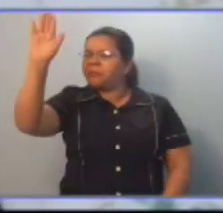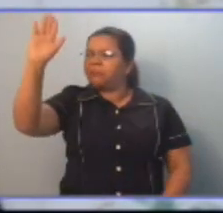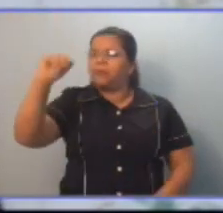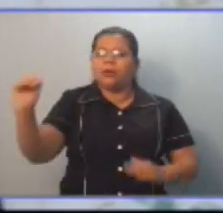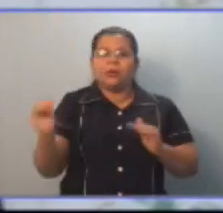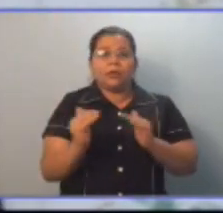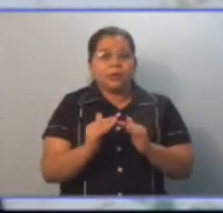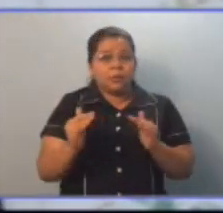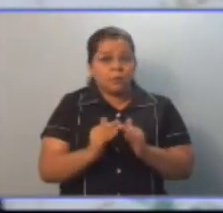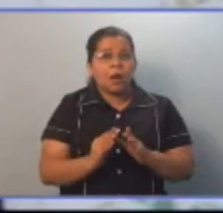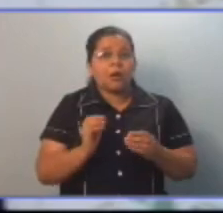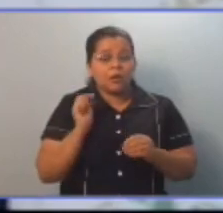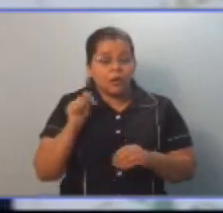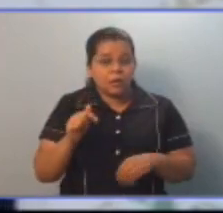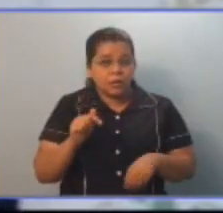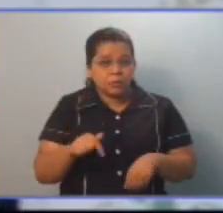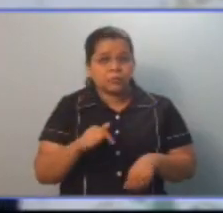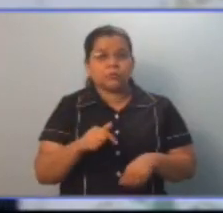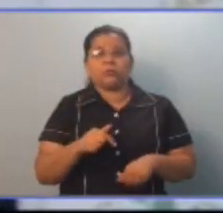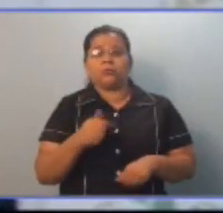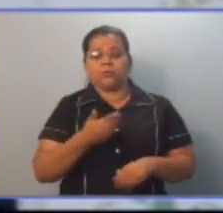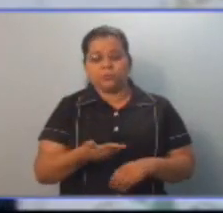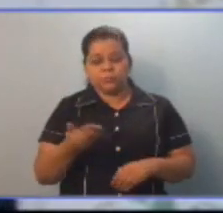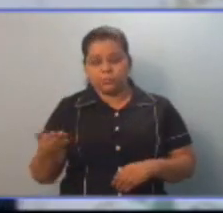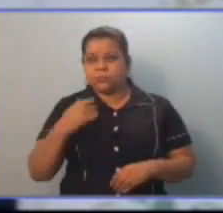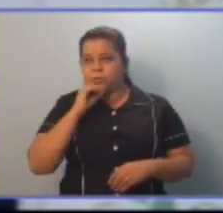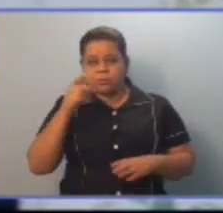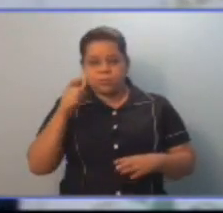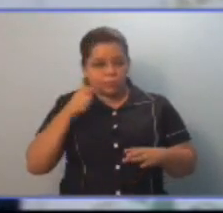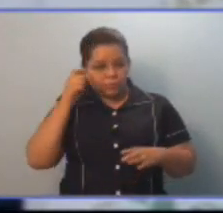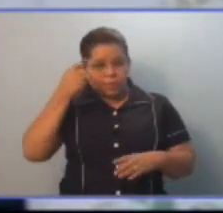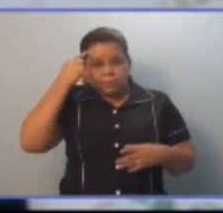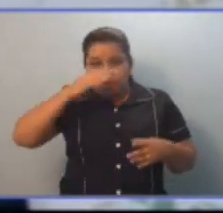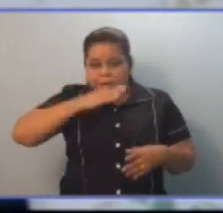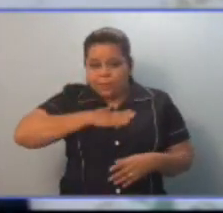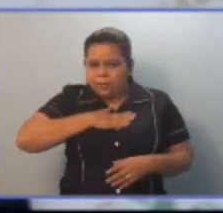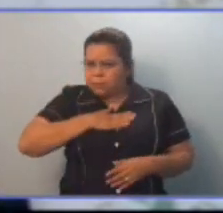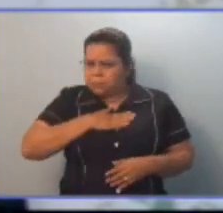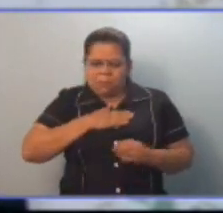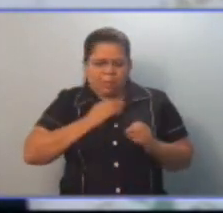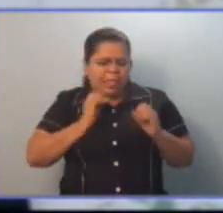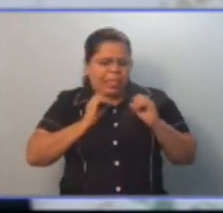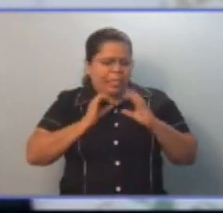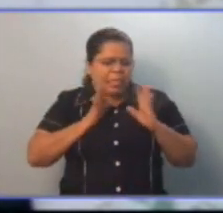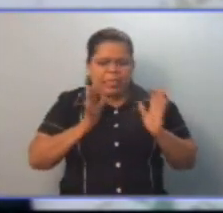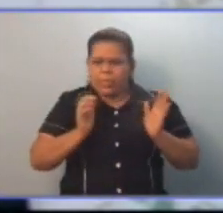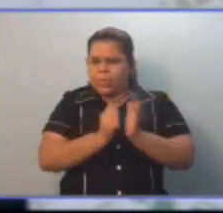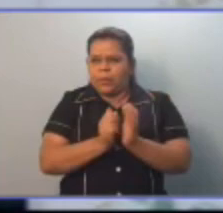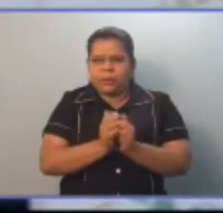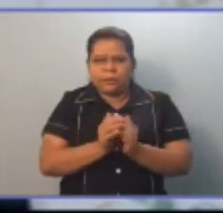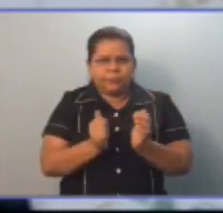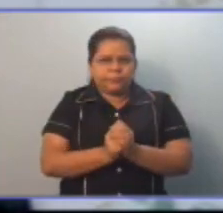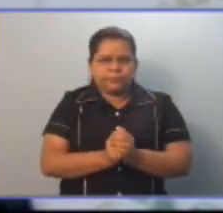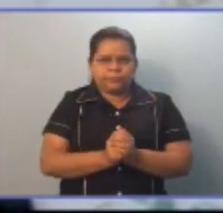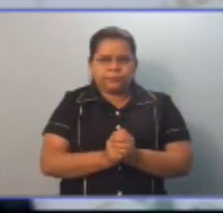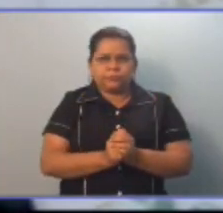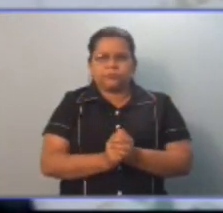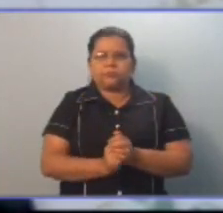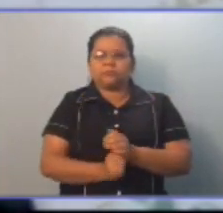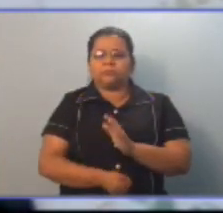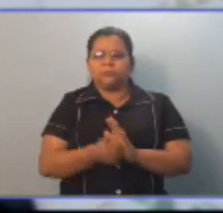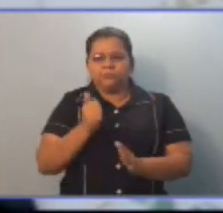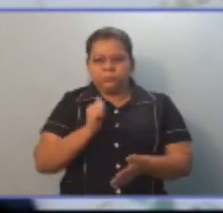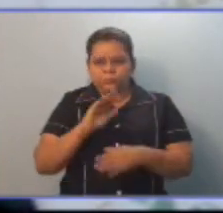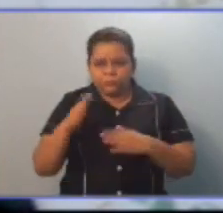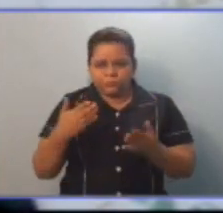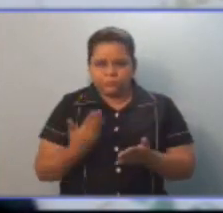que genera lo que los periodistas están diciendo. Por mí no habría ningún inconveniente ni temor alguno en que